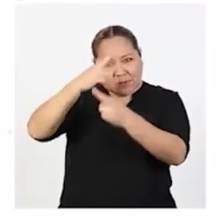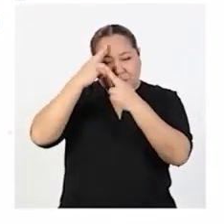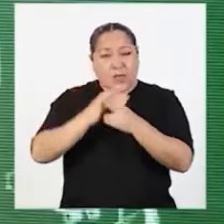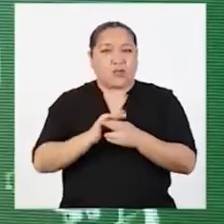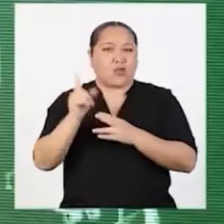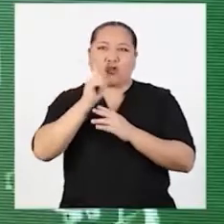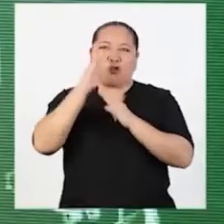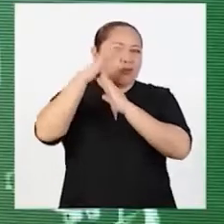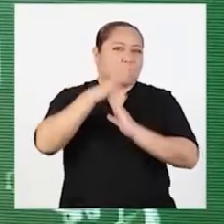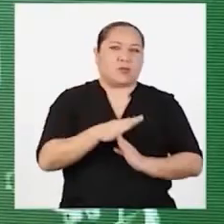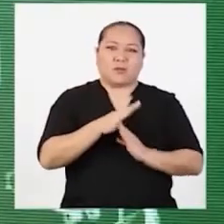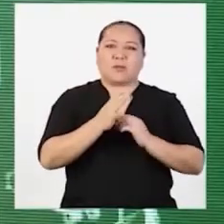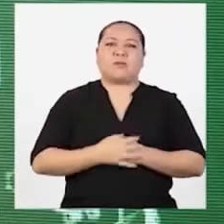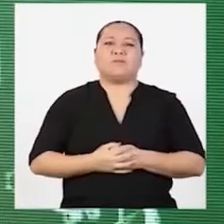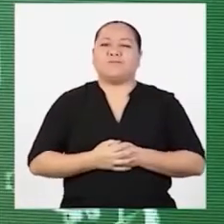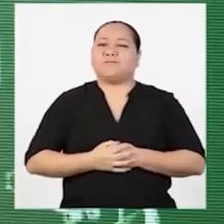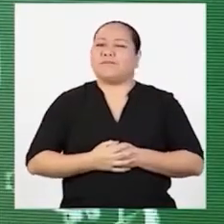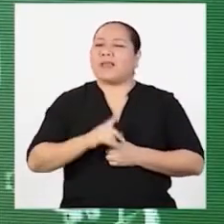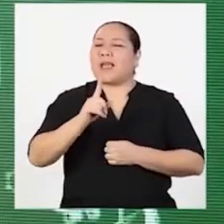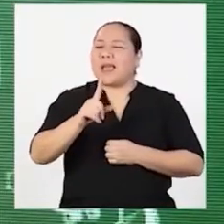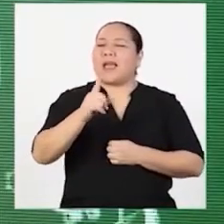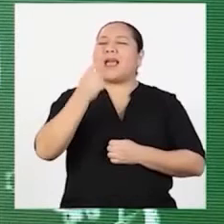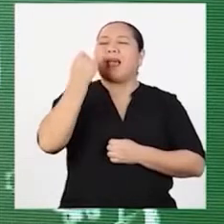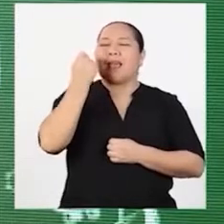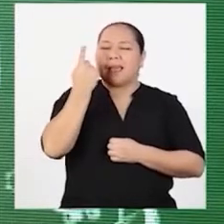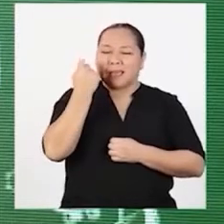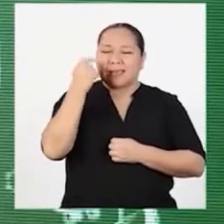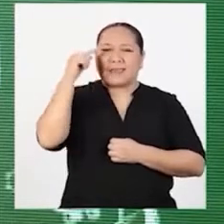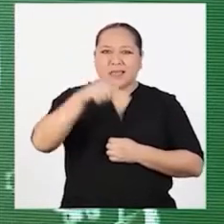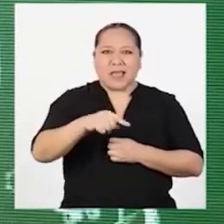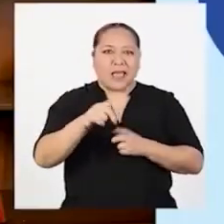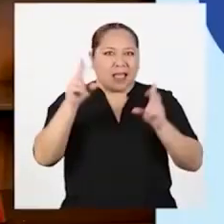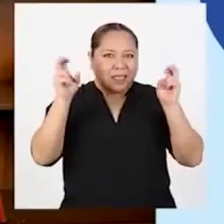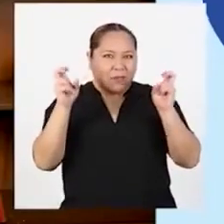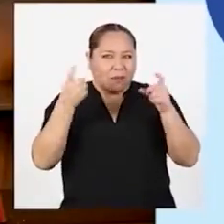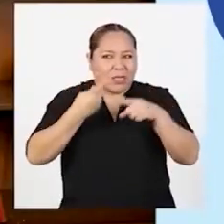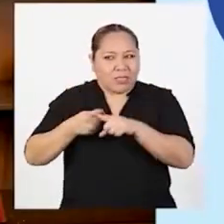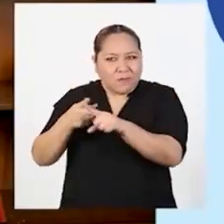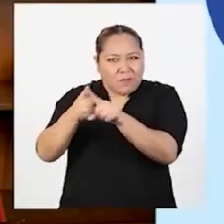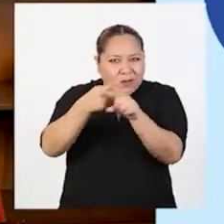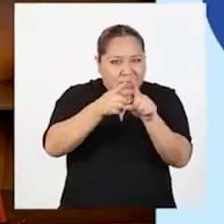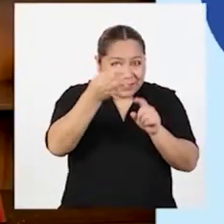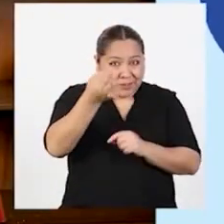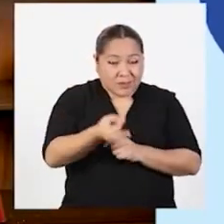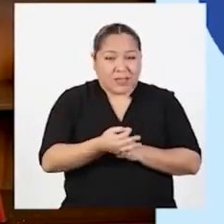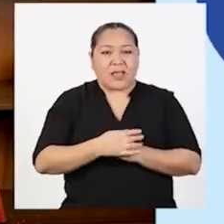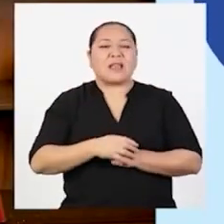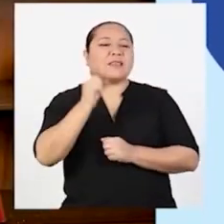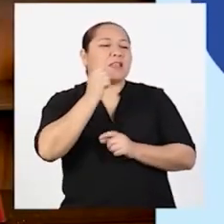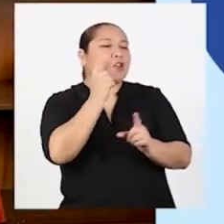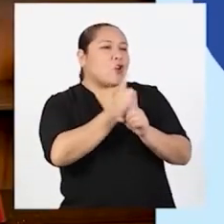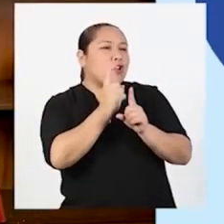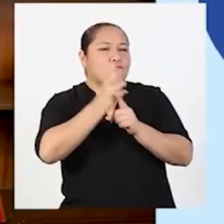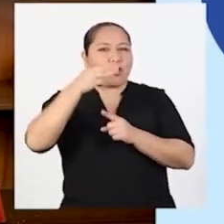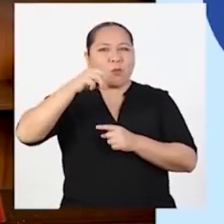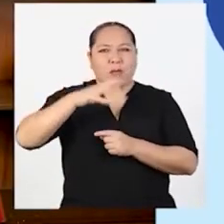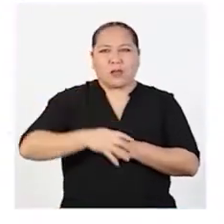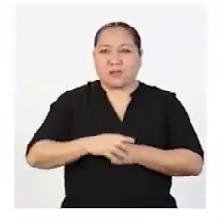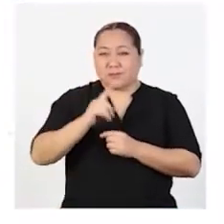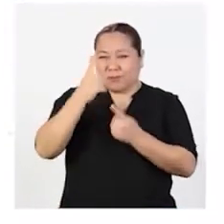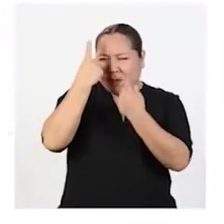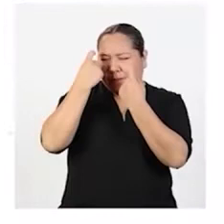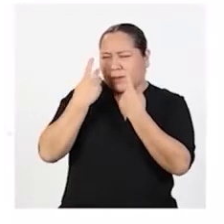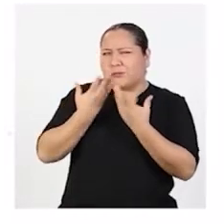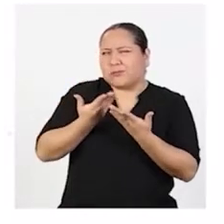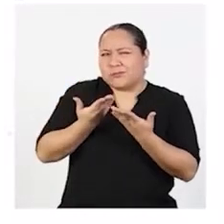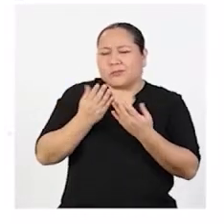discriminación. Ya se está entrando al tema de la diversidad entonces, profesor. Es correcto, Mario, y nos hacemos la siguiente pregunta.